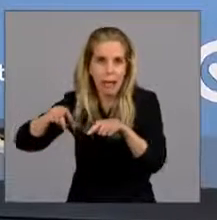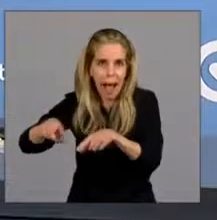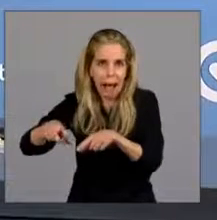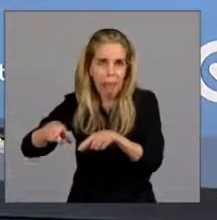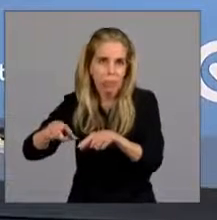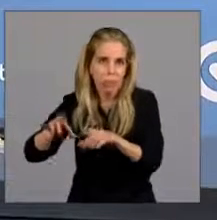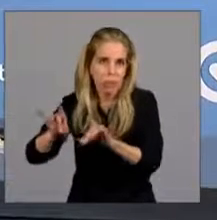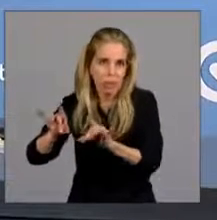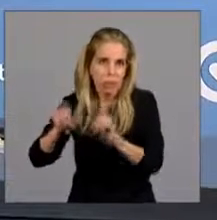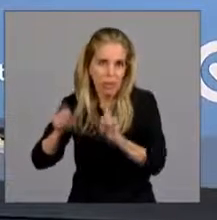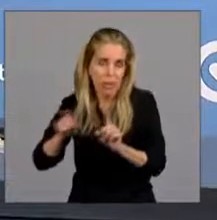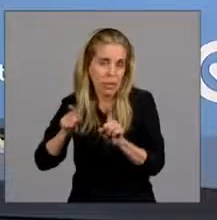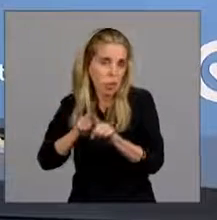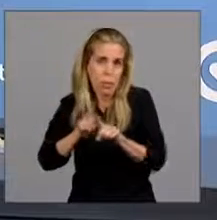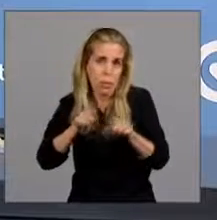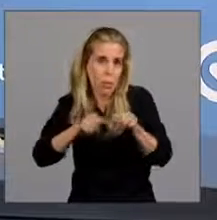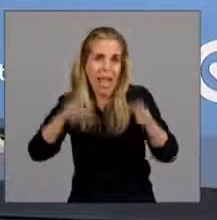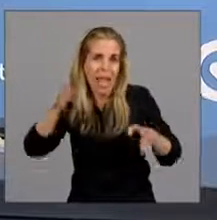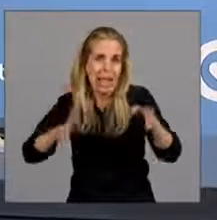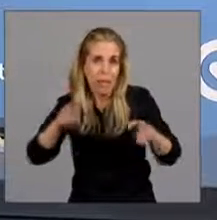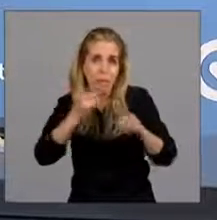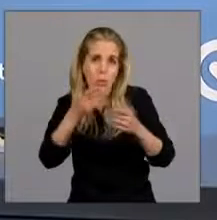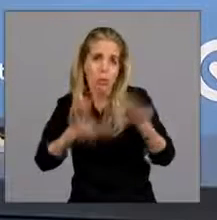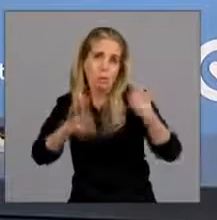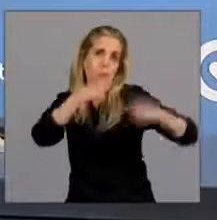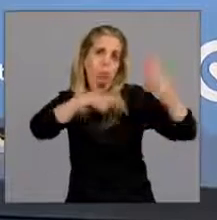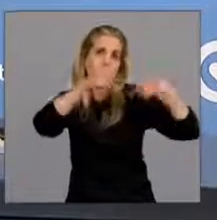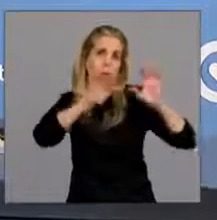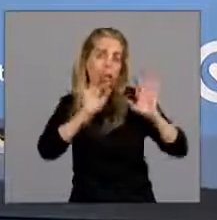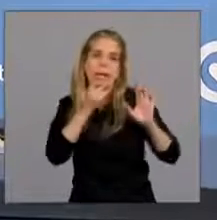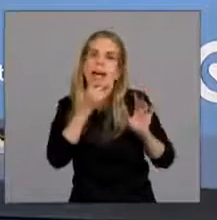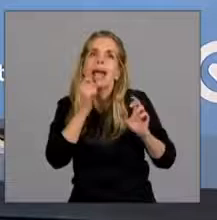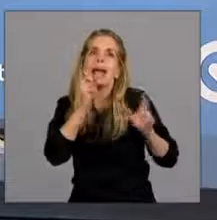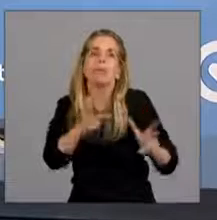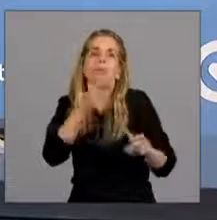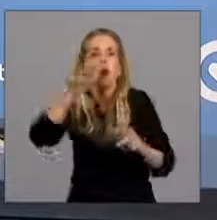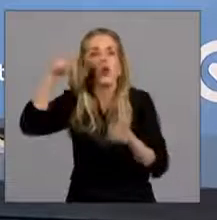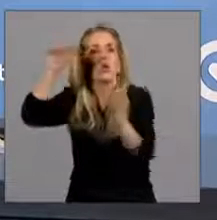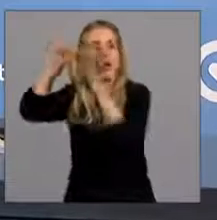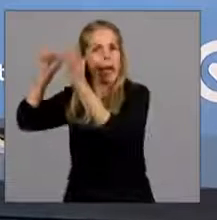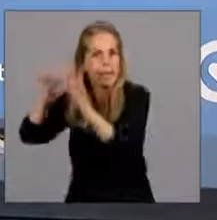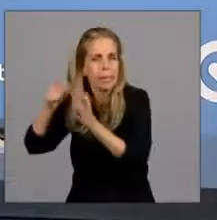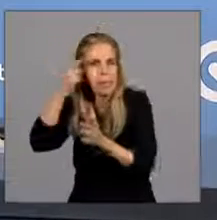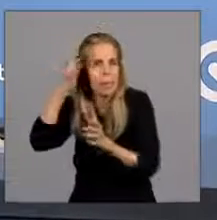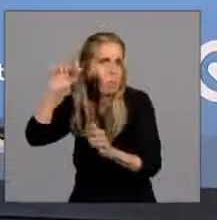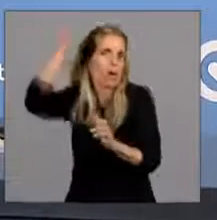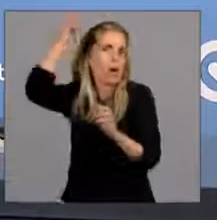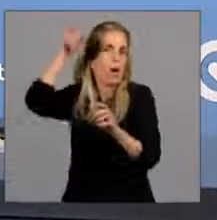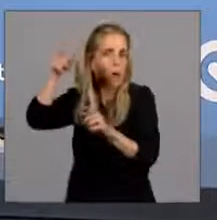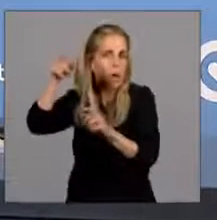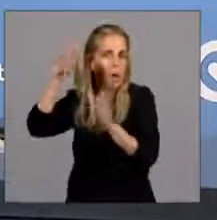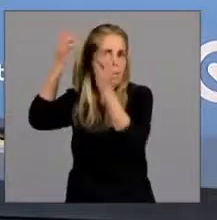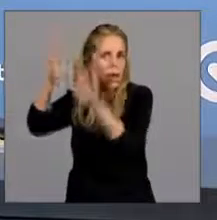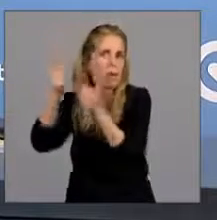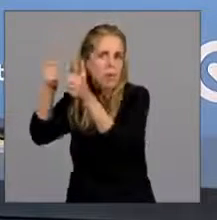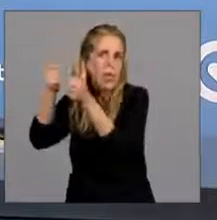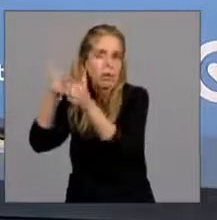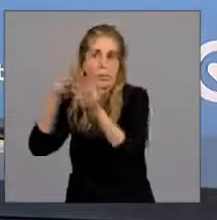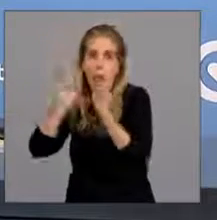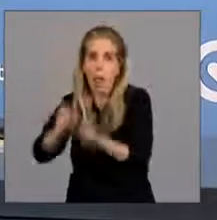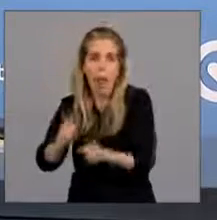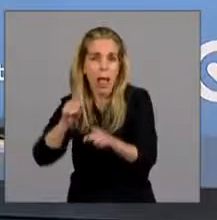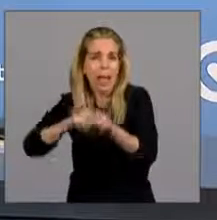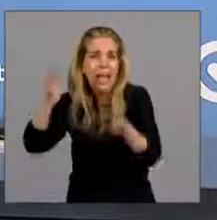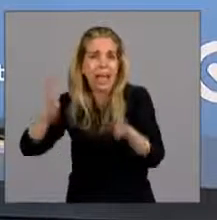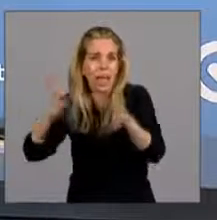a marchas y contramarchas. Te di ejemplos de países que son considerados como de los que mejor manejaron esto, que tuvieron que volver para